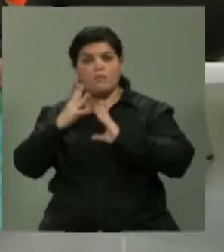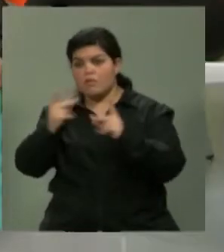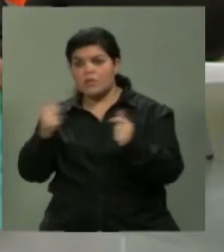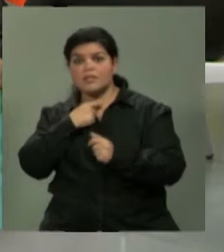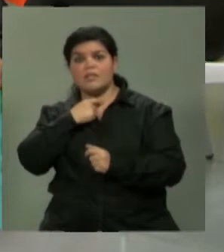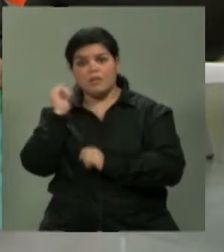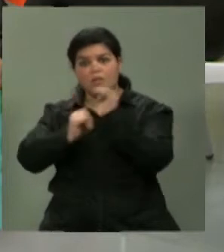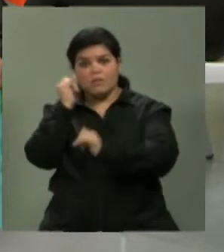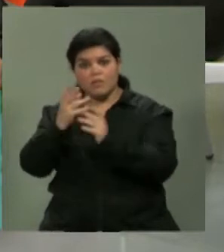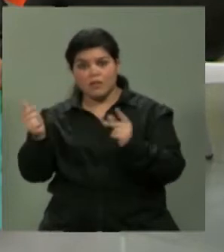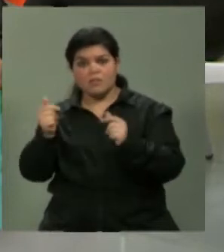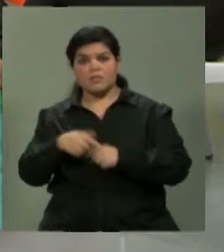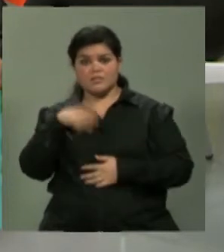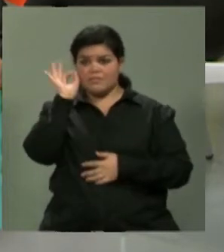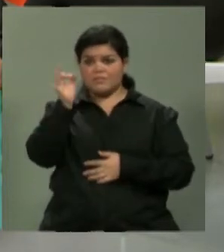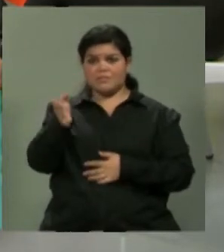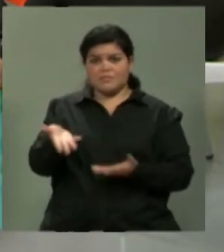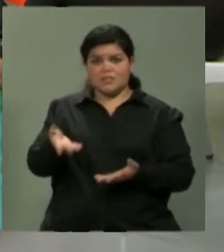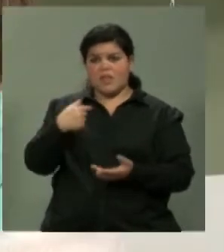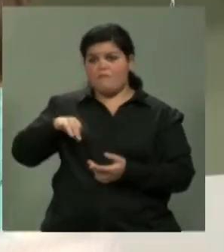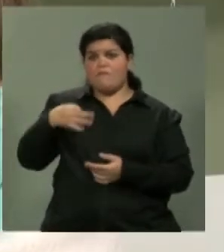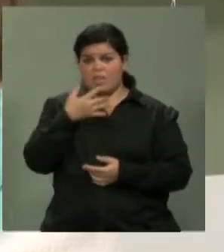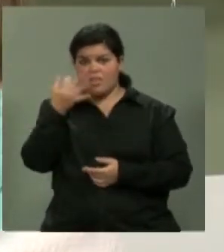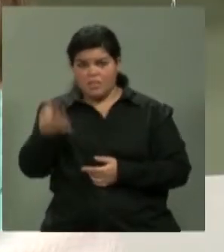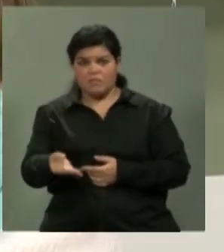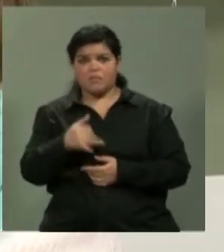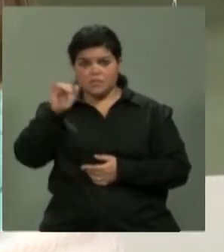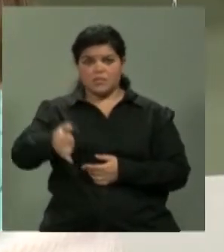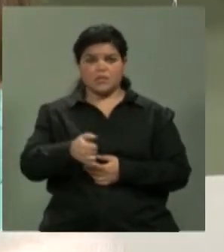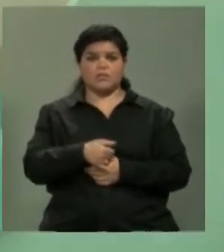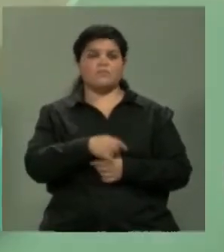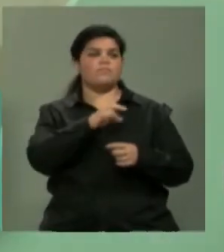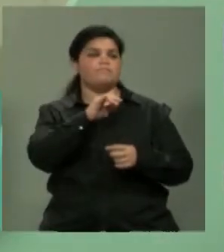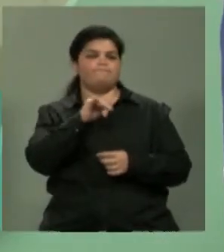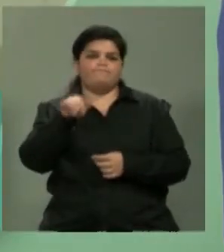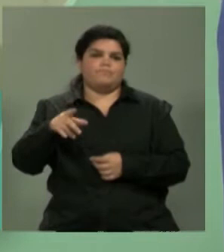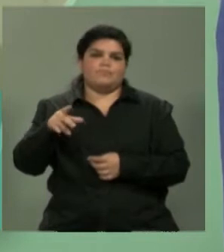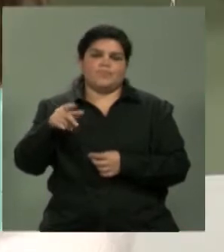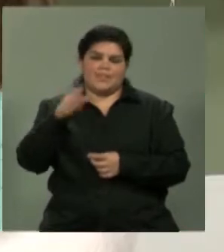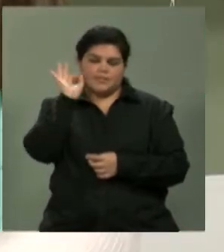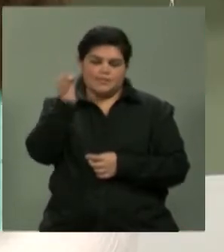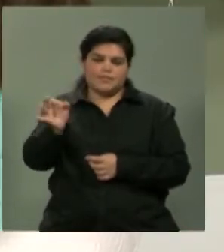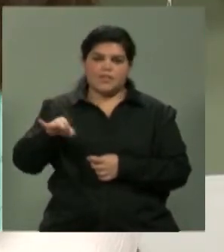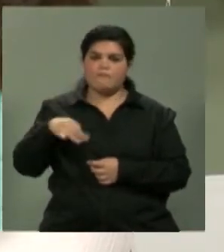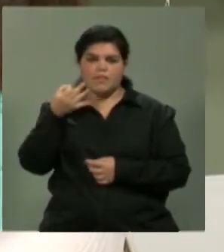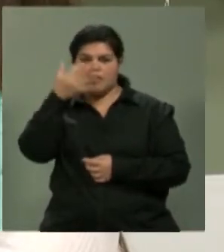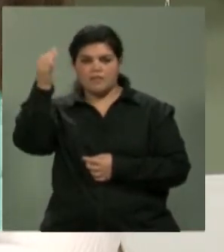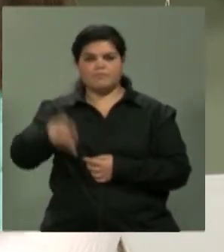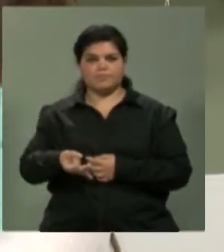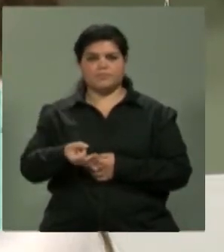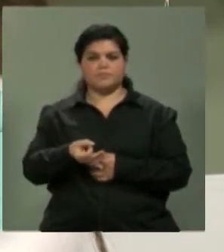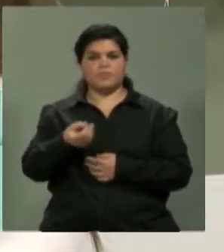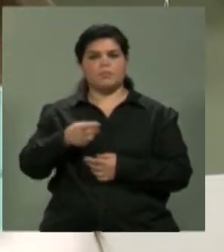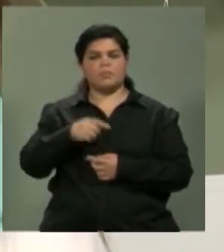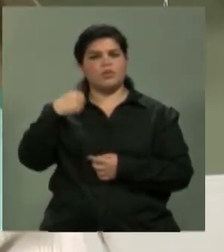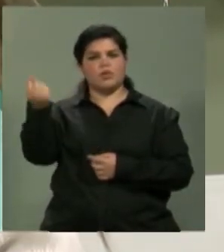vidas. Pero ya lo sé que estamos hablando de vidas. Démosle el valor. Pues, Estamos si no hablando de faltando vidas. respeto, Estamos hablando de faltando vidas. respeto Por a las eso familias víctimas. digo, si podemos pensar el problema con